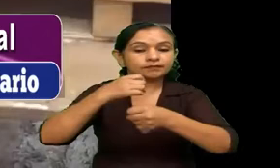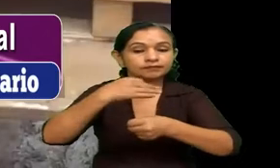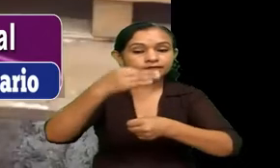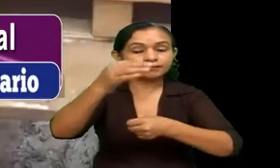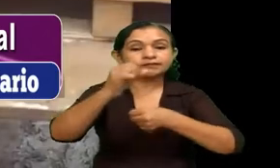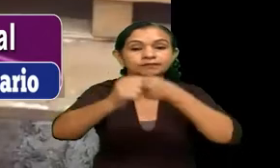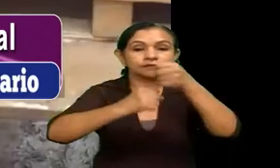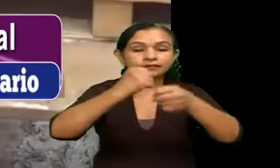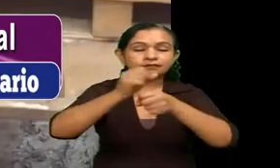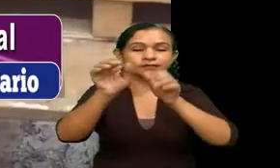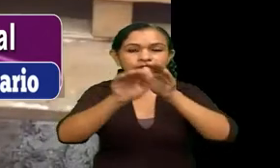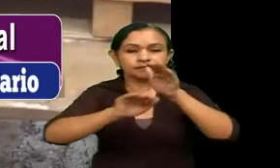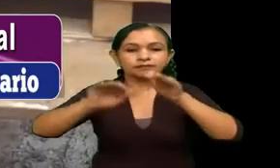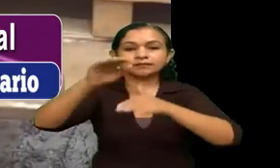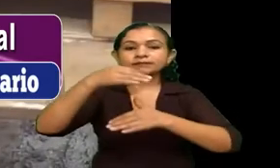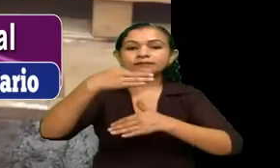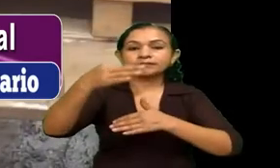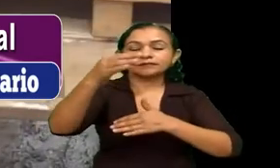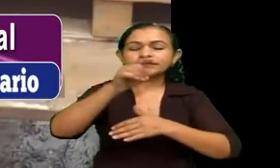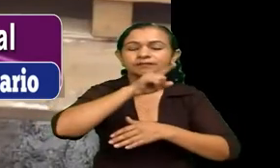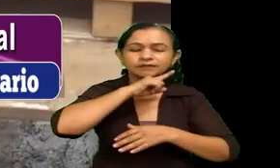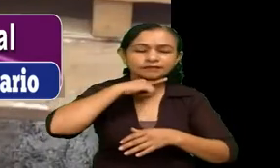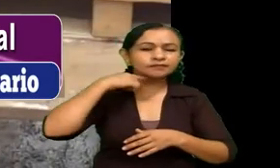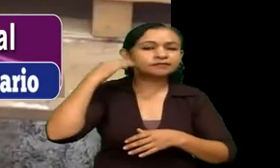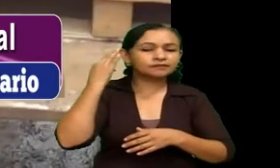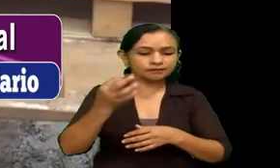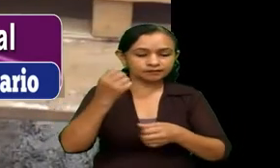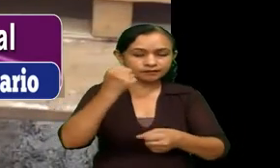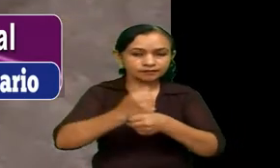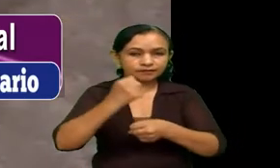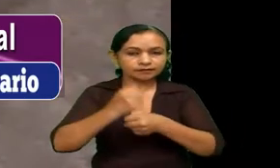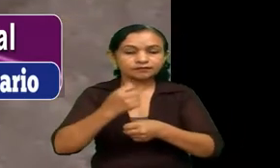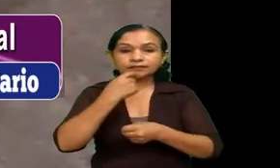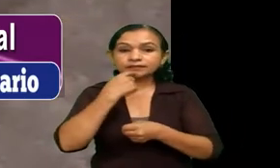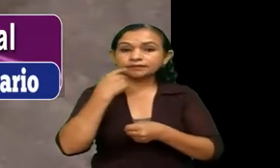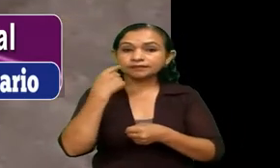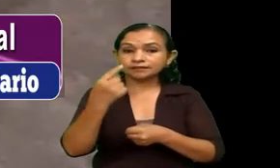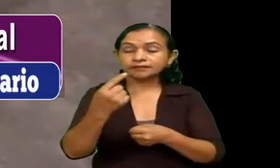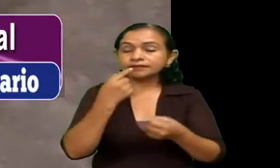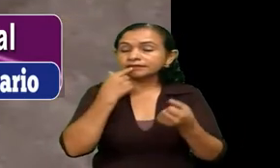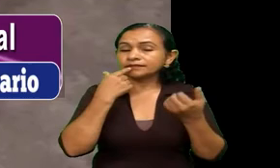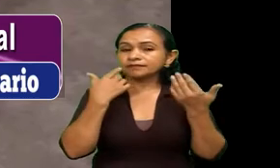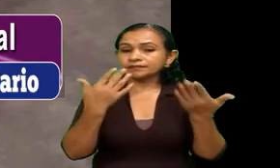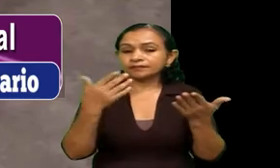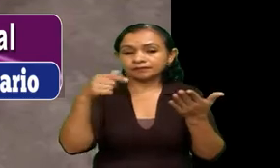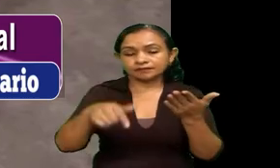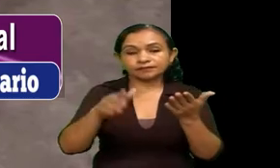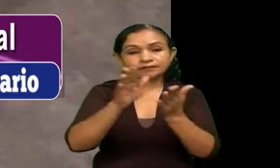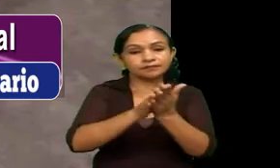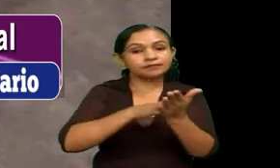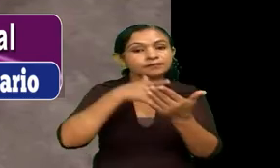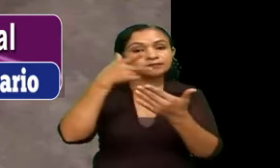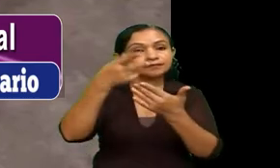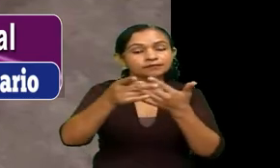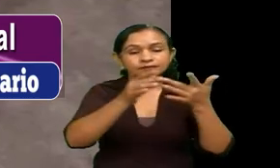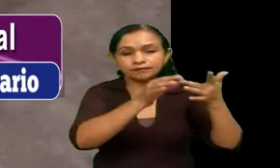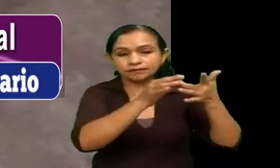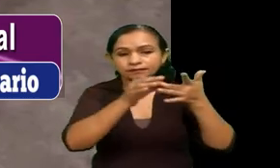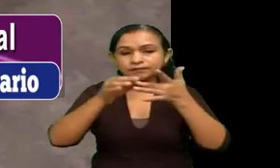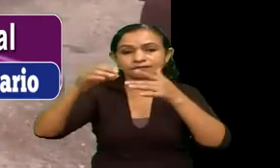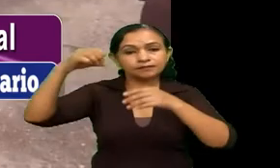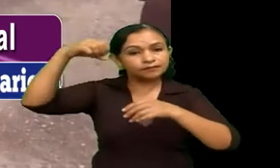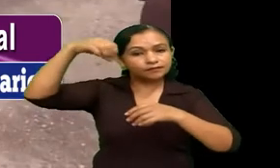venido haciendo siempre con toda la certeza y la seguridad, porque este gran programa lo hemos